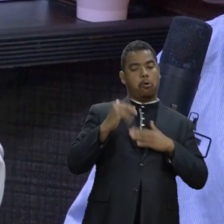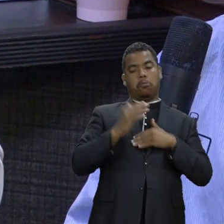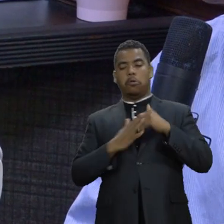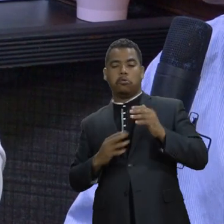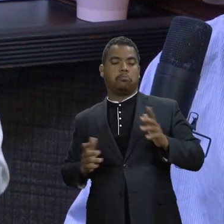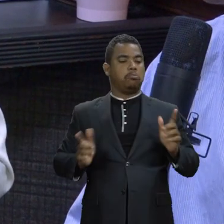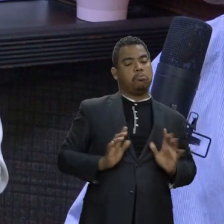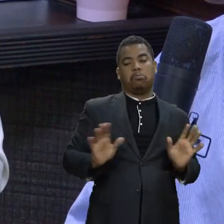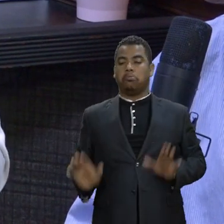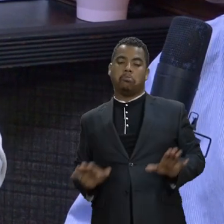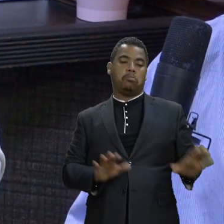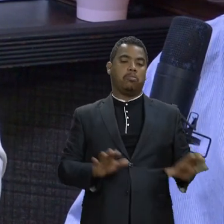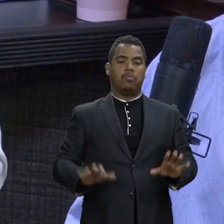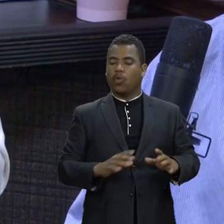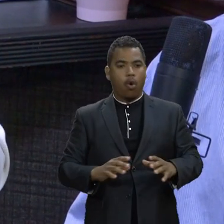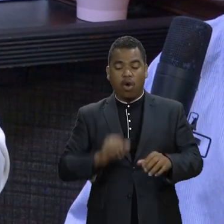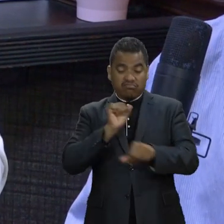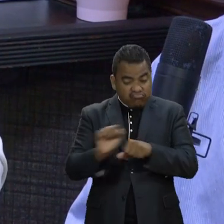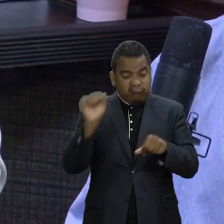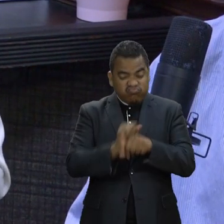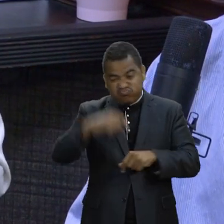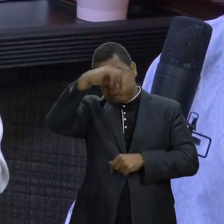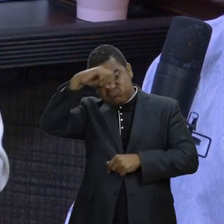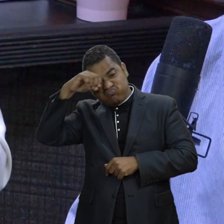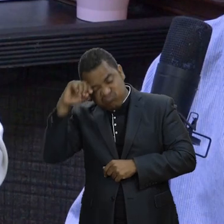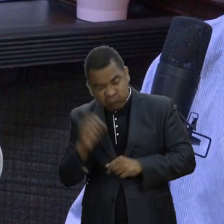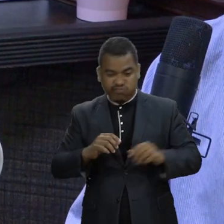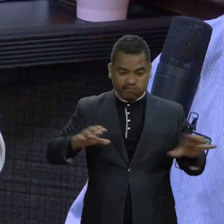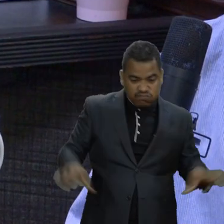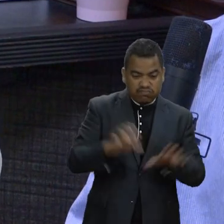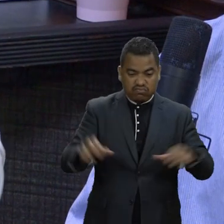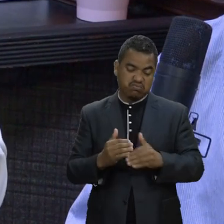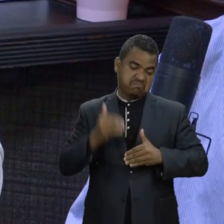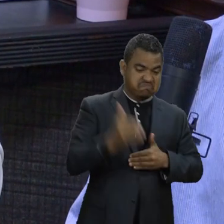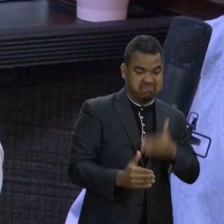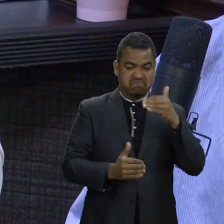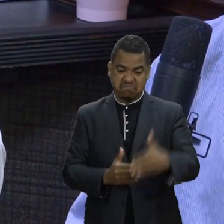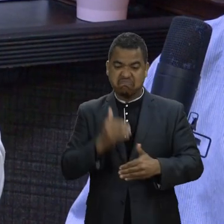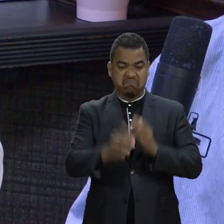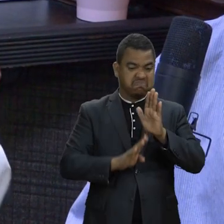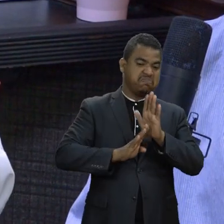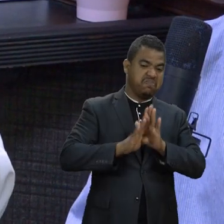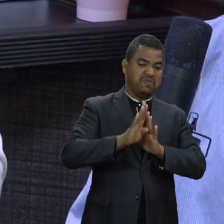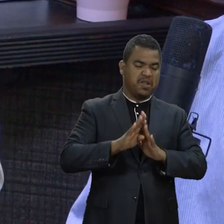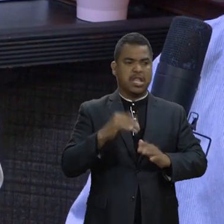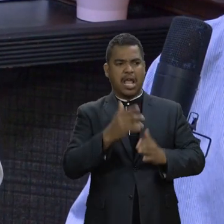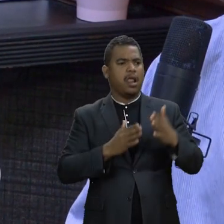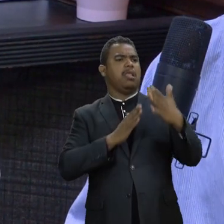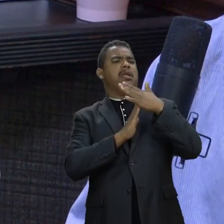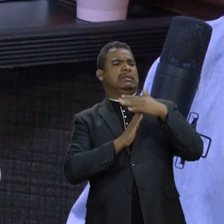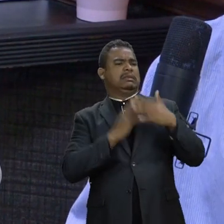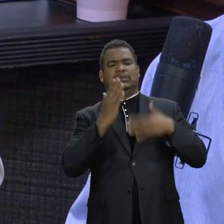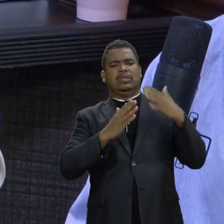sea fácil. Hay que luchar, hay que trabajar duro, hay que seguir hacia adelante aun cuando uno entienda que